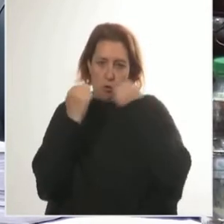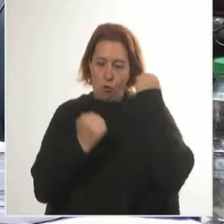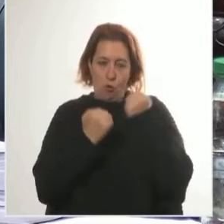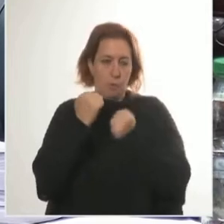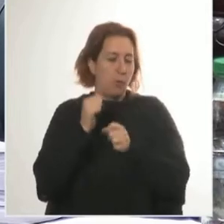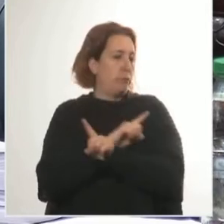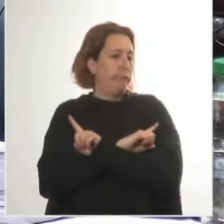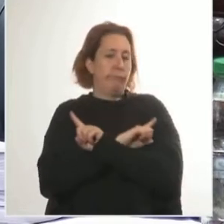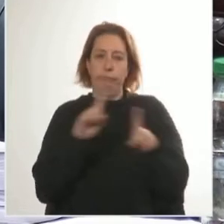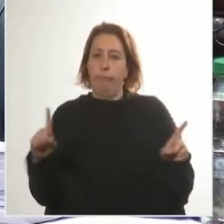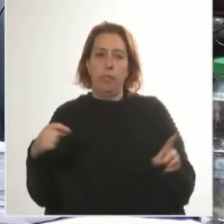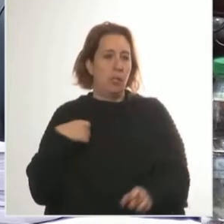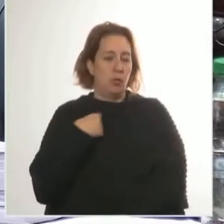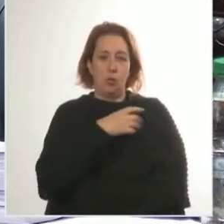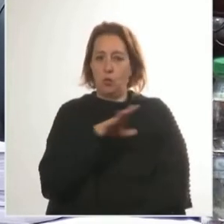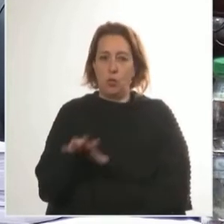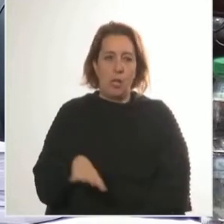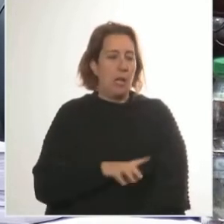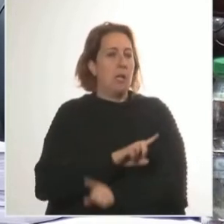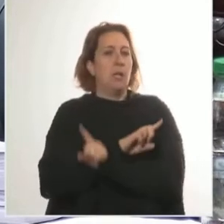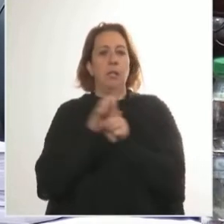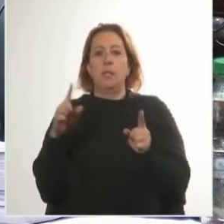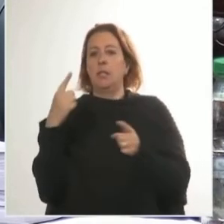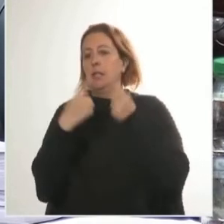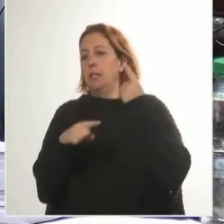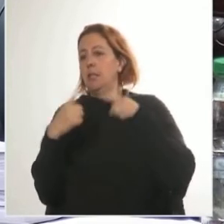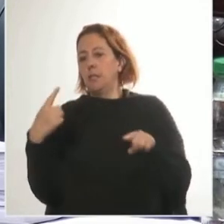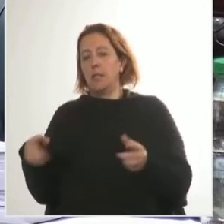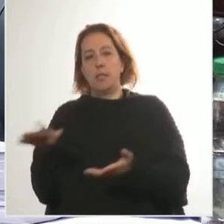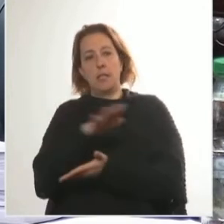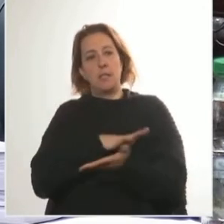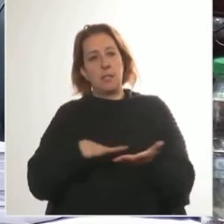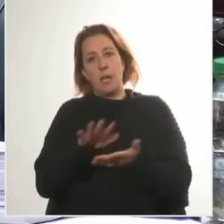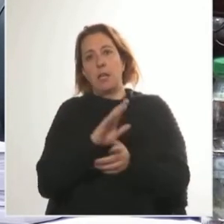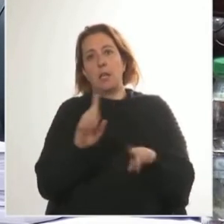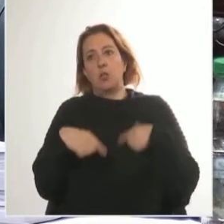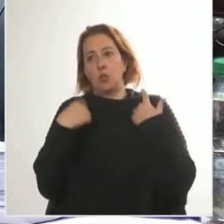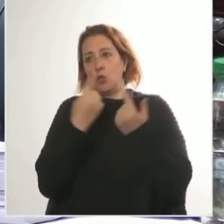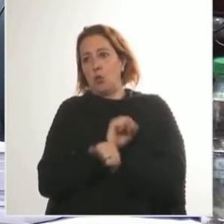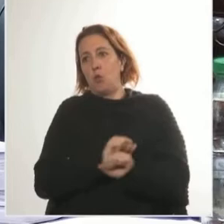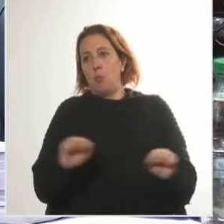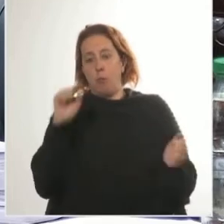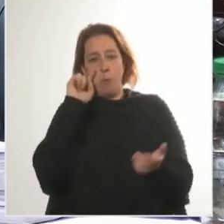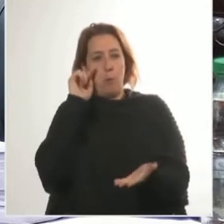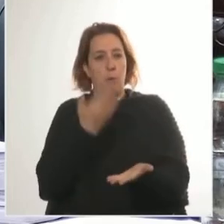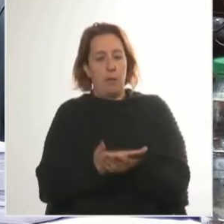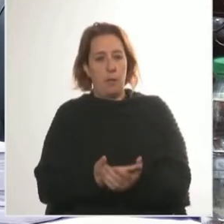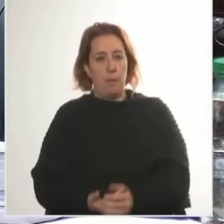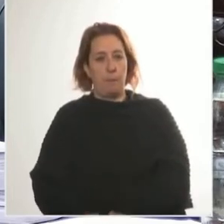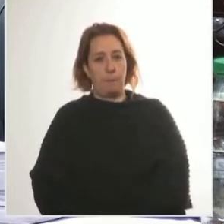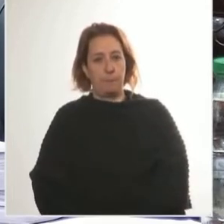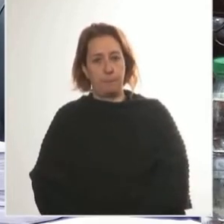en lo social, ni en las distintas áreas sobre las que podemos plantearnos.